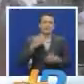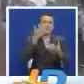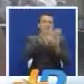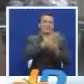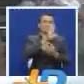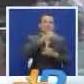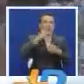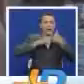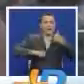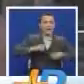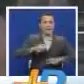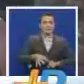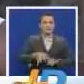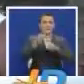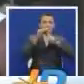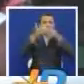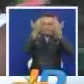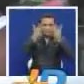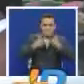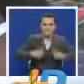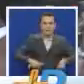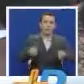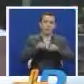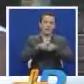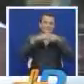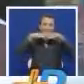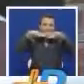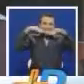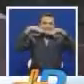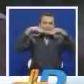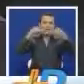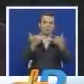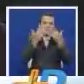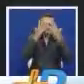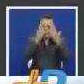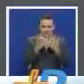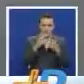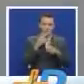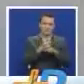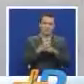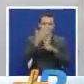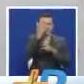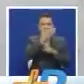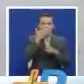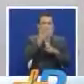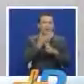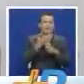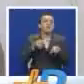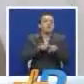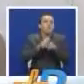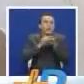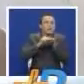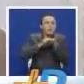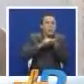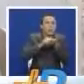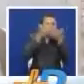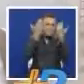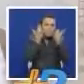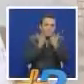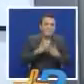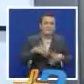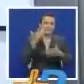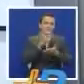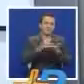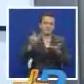continúa esperando un milagro que le devuelva la sonrisa que perdió con las quemaduras y borre de su cuerpo las huellas de ese terrible